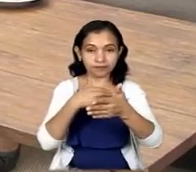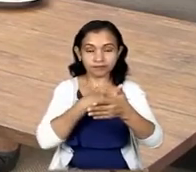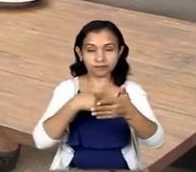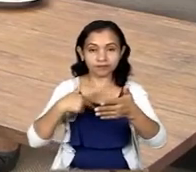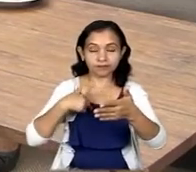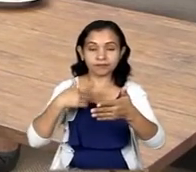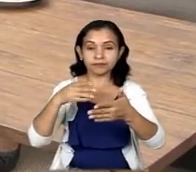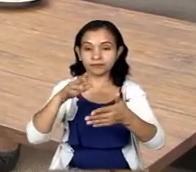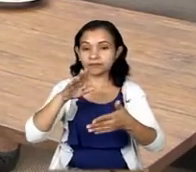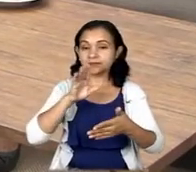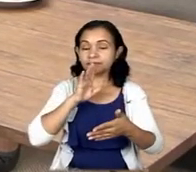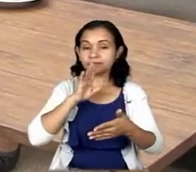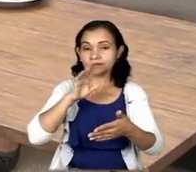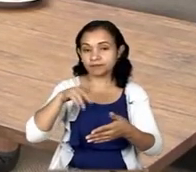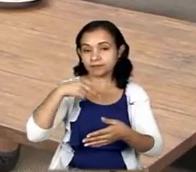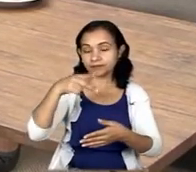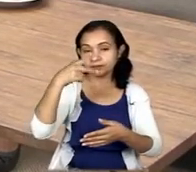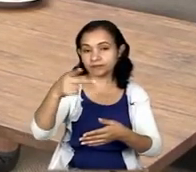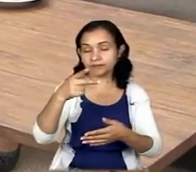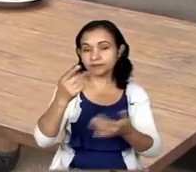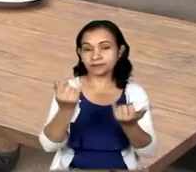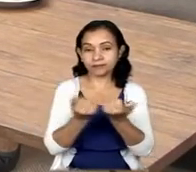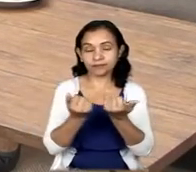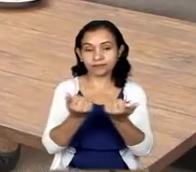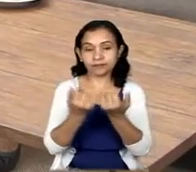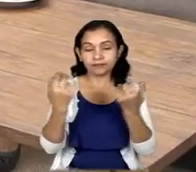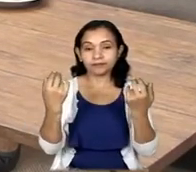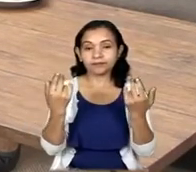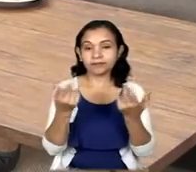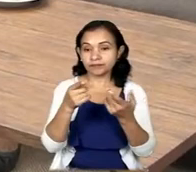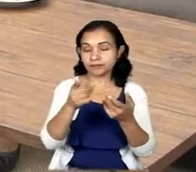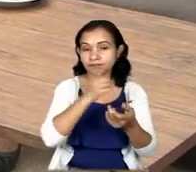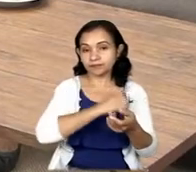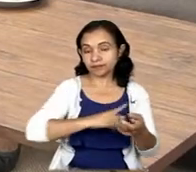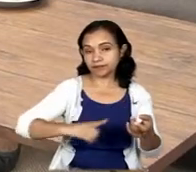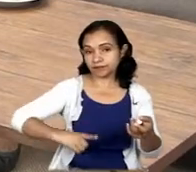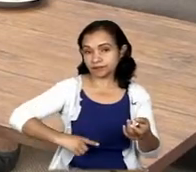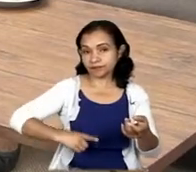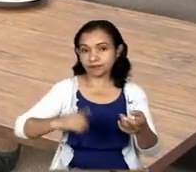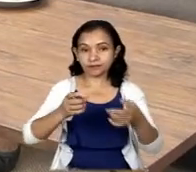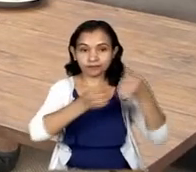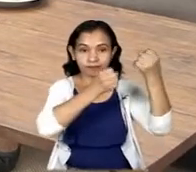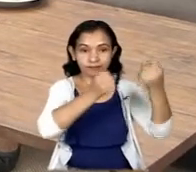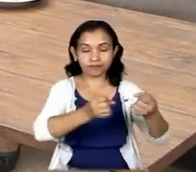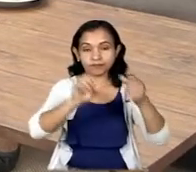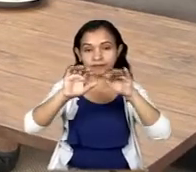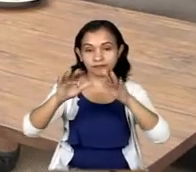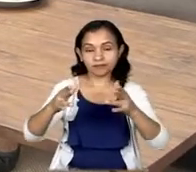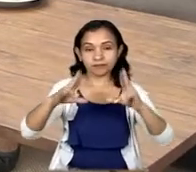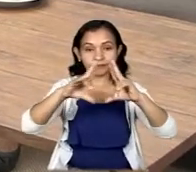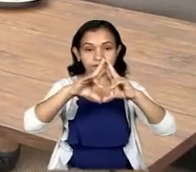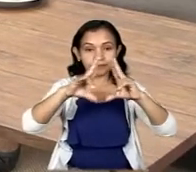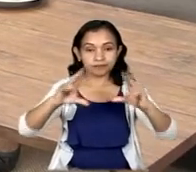con esas palabras tan emotivas, tan sinceras y francas que usted nos ha regalado, y pues a las y los educadores de nuestro